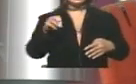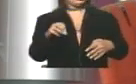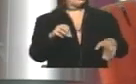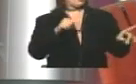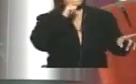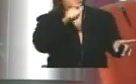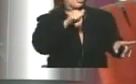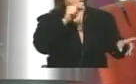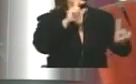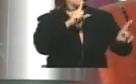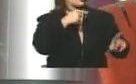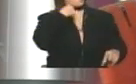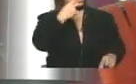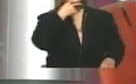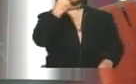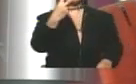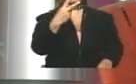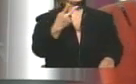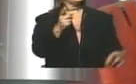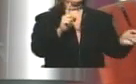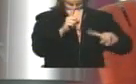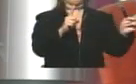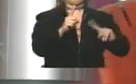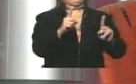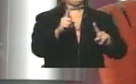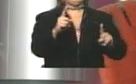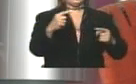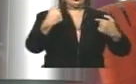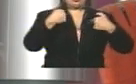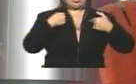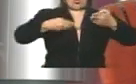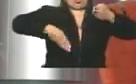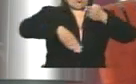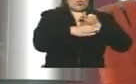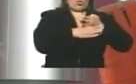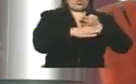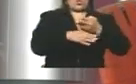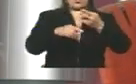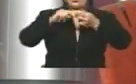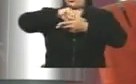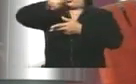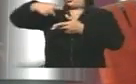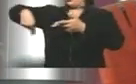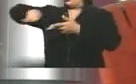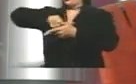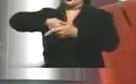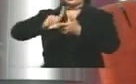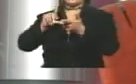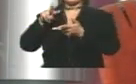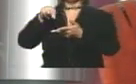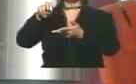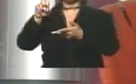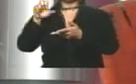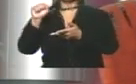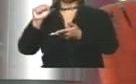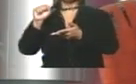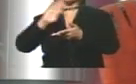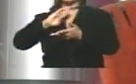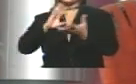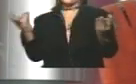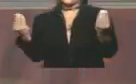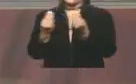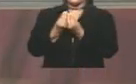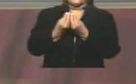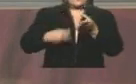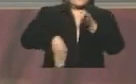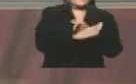profesora, no, no es íbanos, es íbamos. Y él dice, no, íbanos porque iba yo y nosotros. ¿Viste? O sea, este es su propio razonamiento.